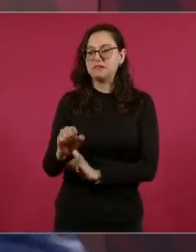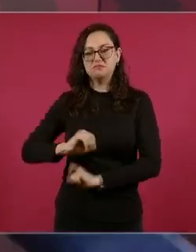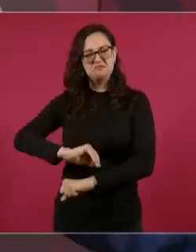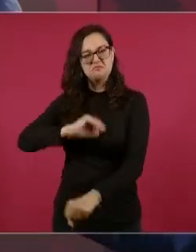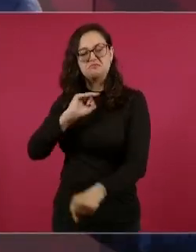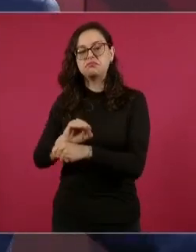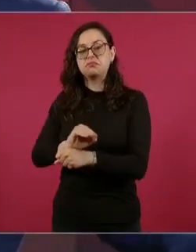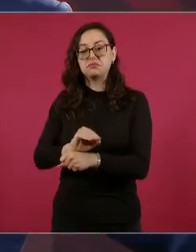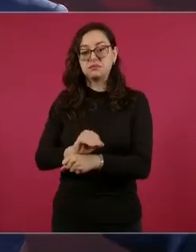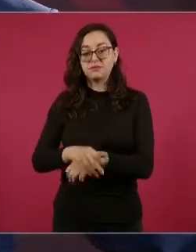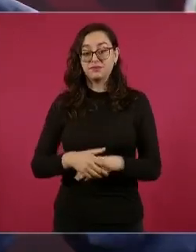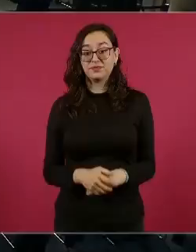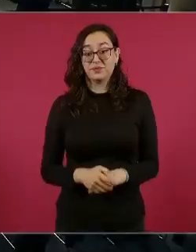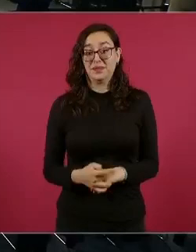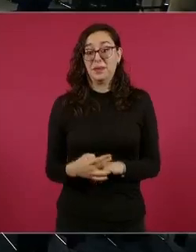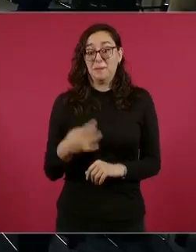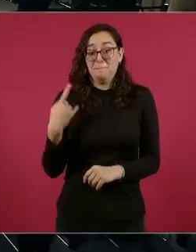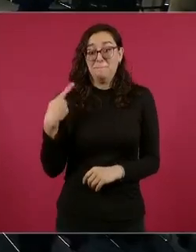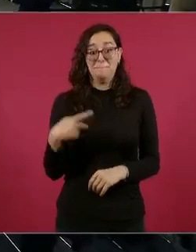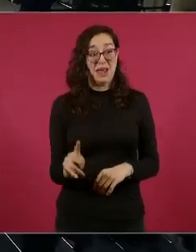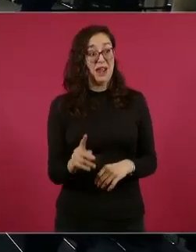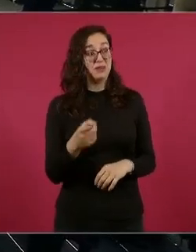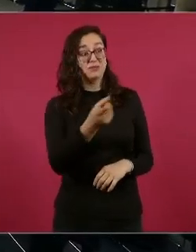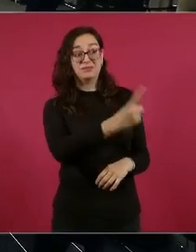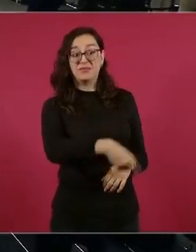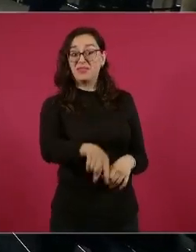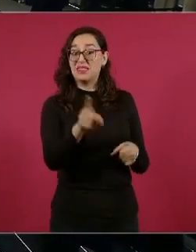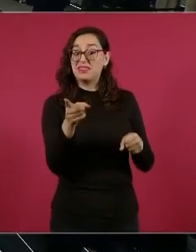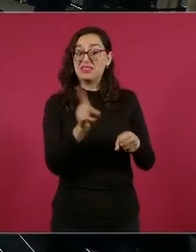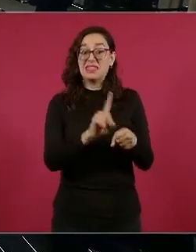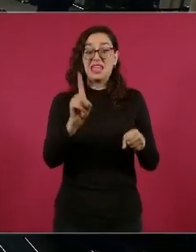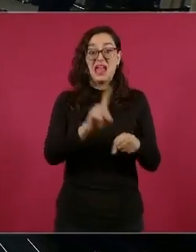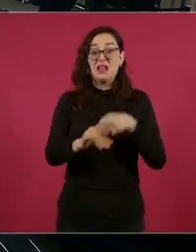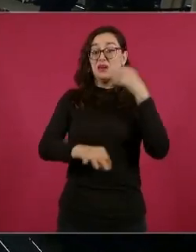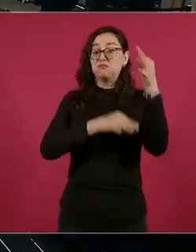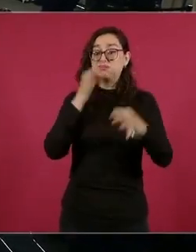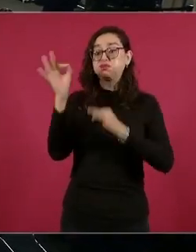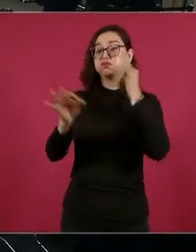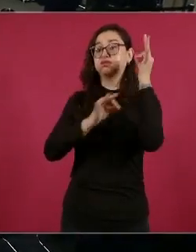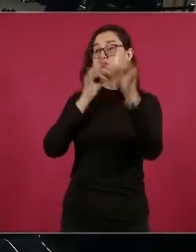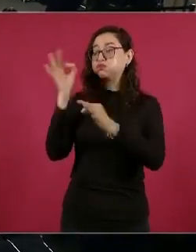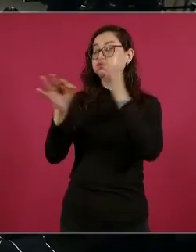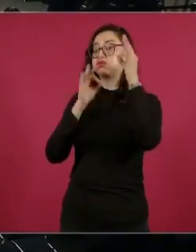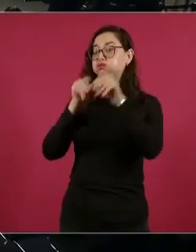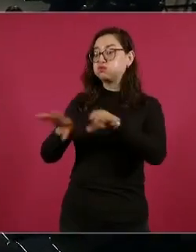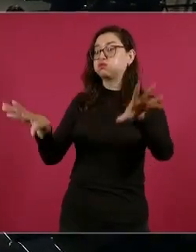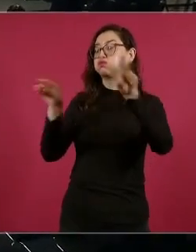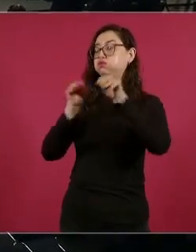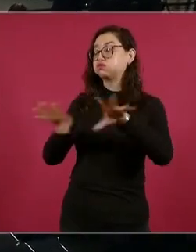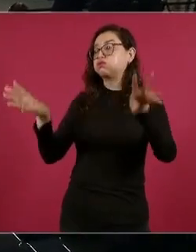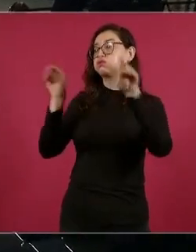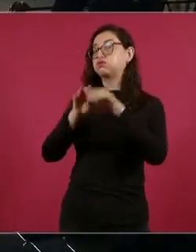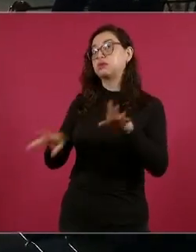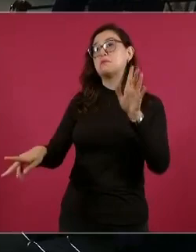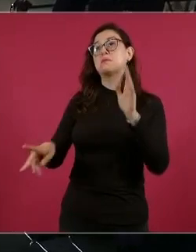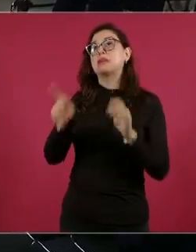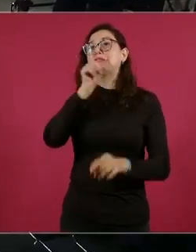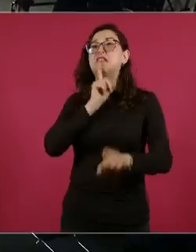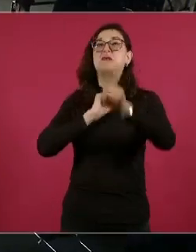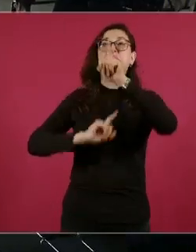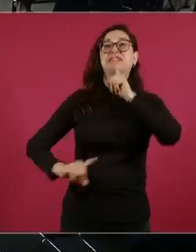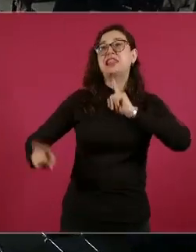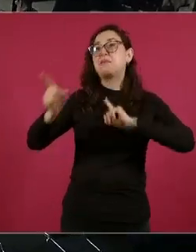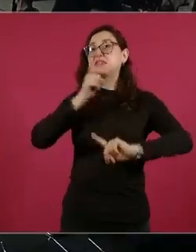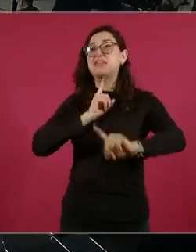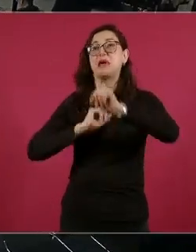es una avalancha de mentiras, constantemente tenemos que estar informando,